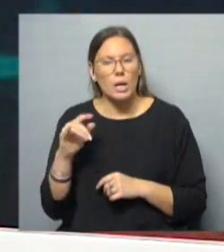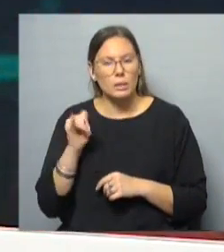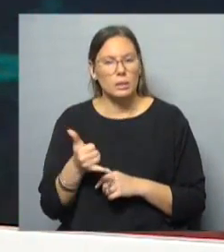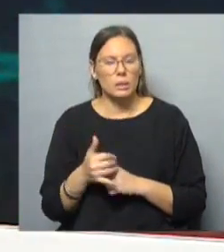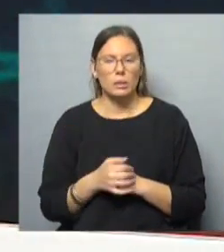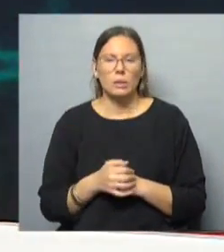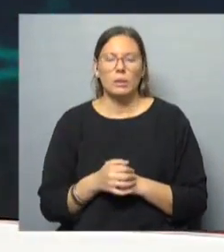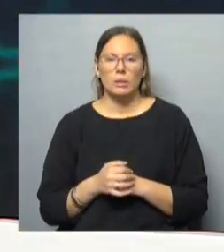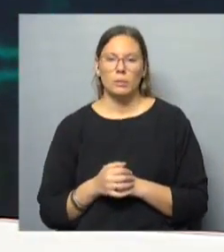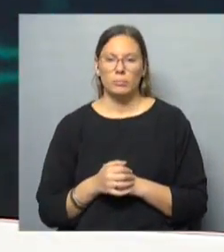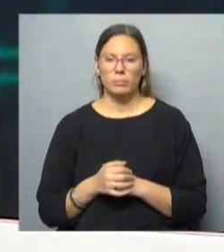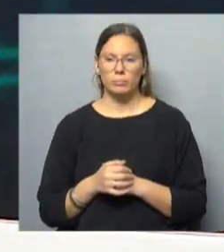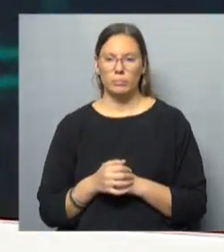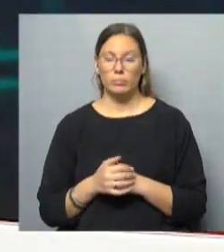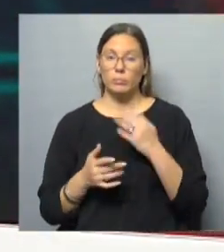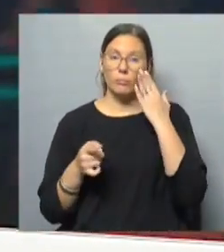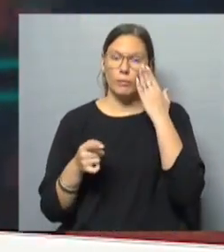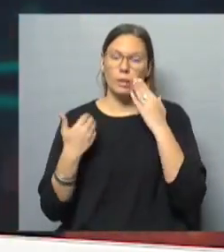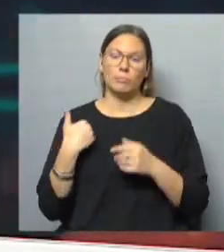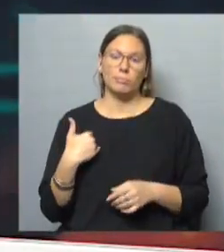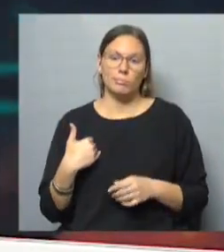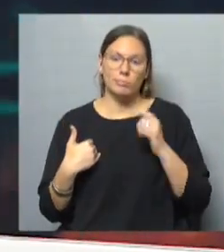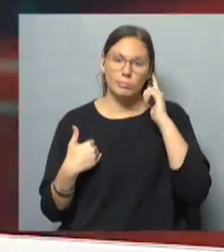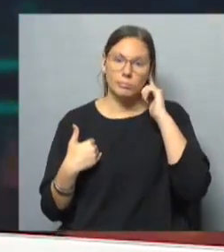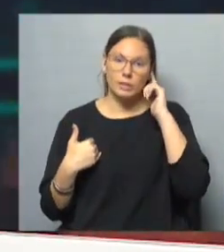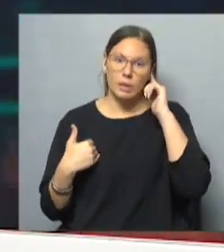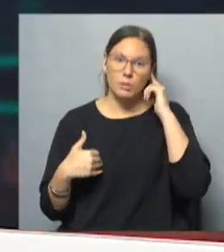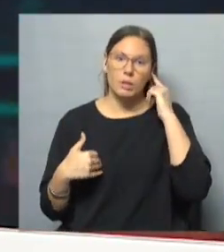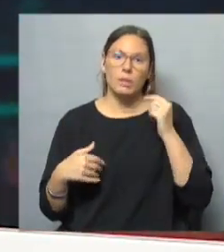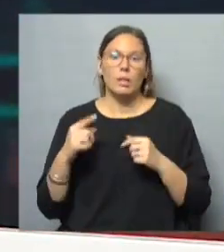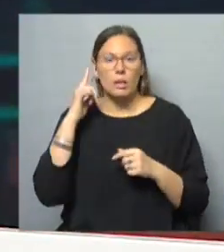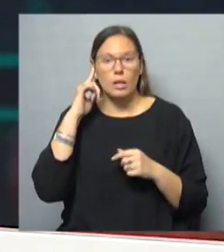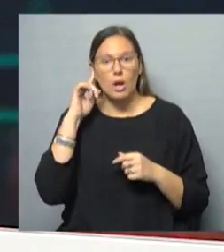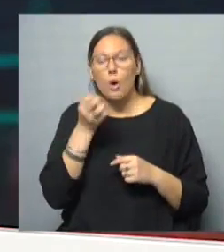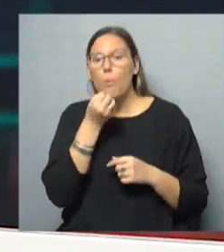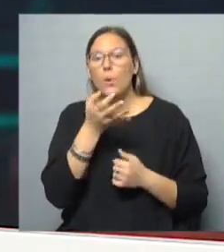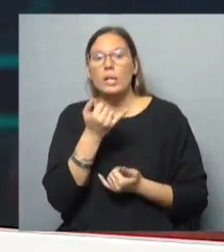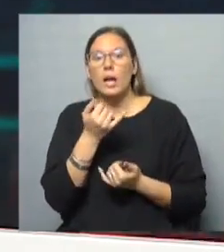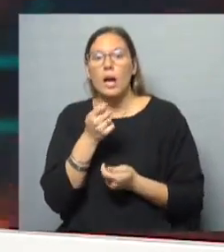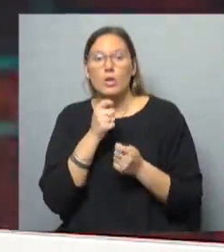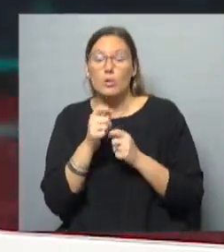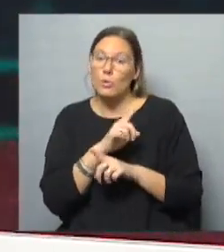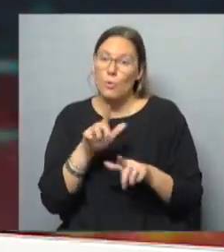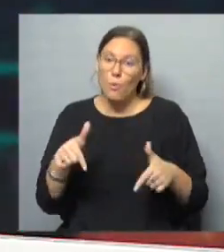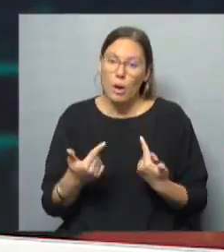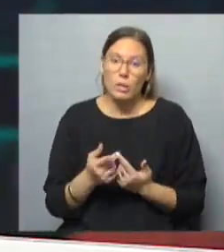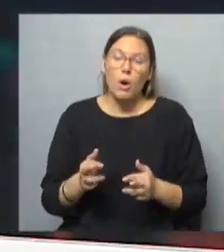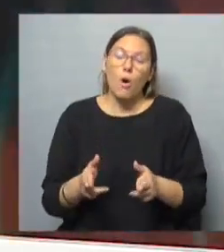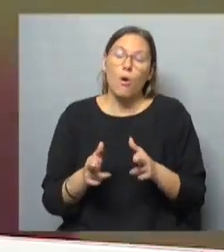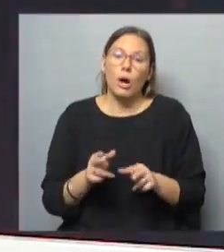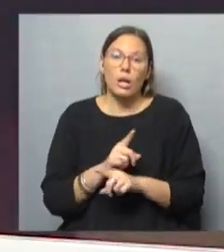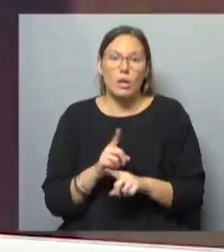exactamente. Exactamente. Así que ahí lamentablemente hace mucho que no tenemos buenas noticias y ojalá no se verifiquen o no